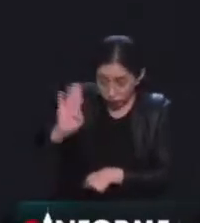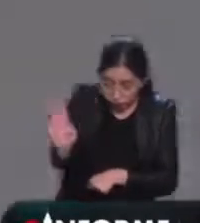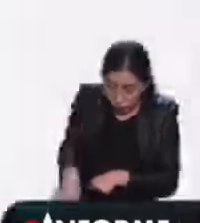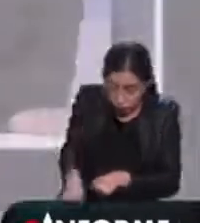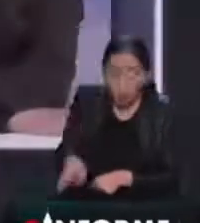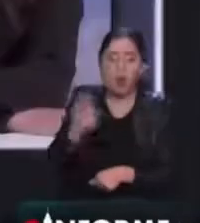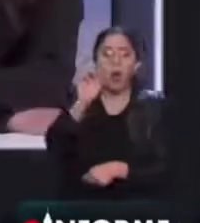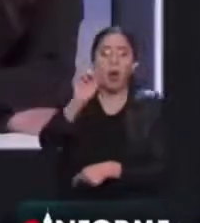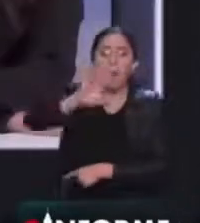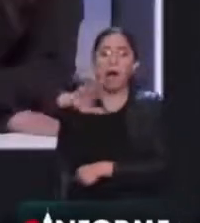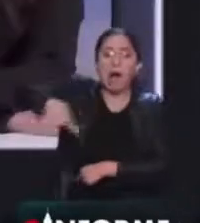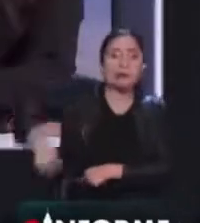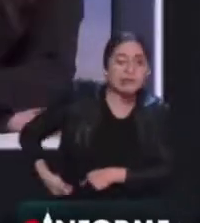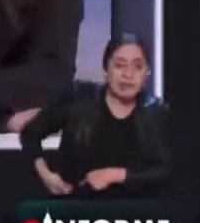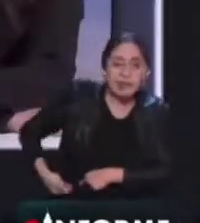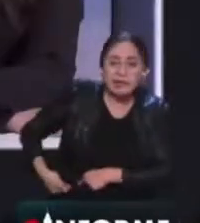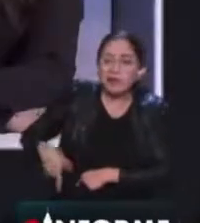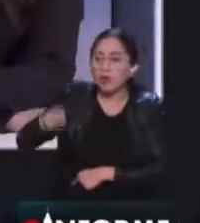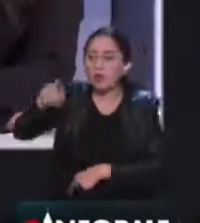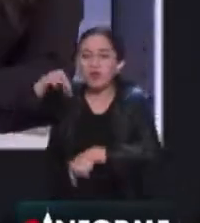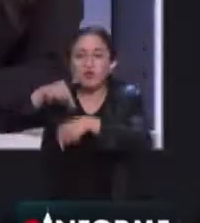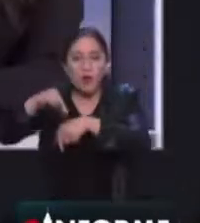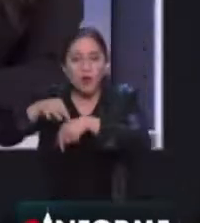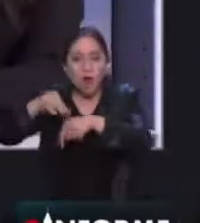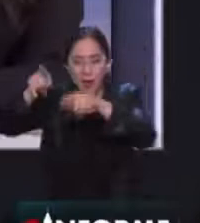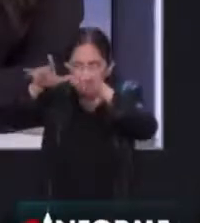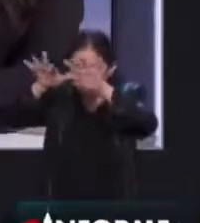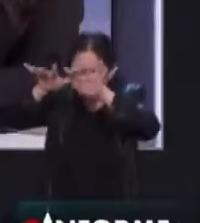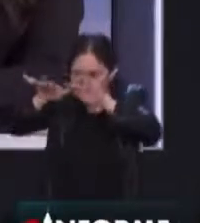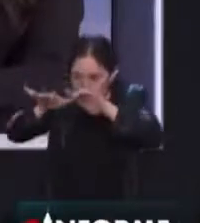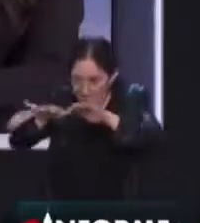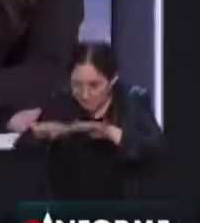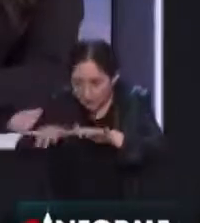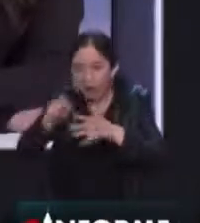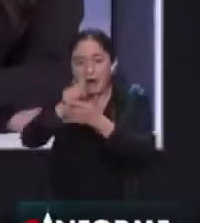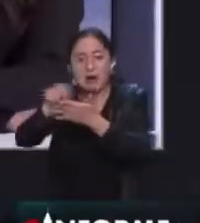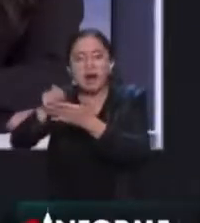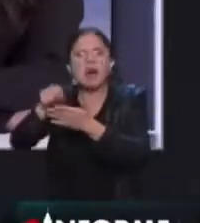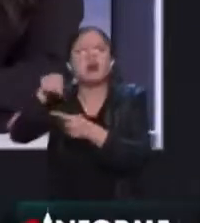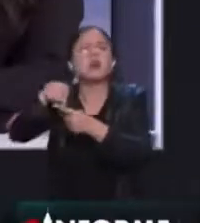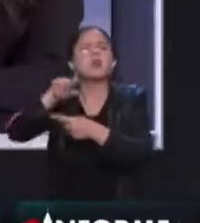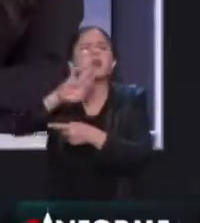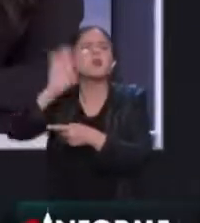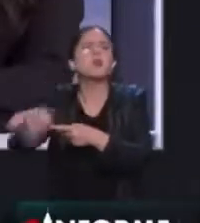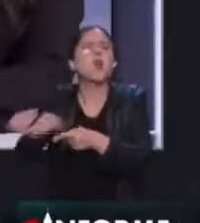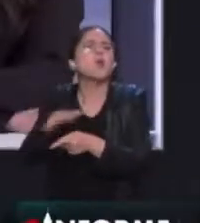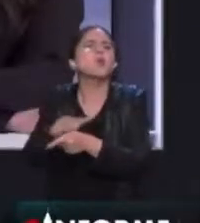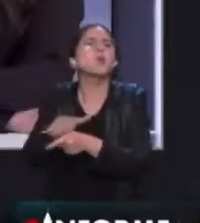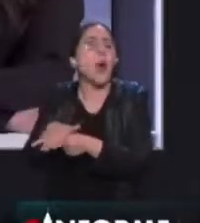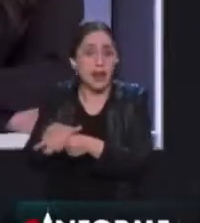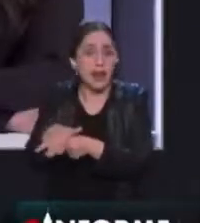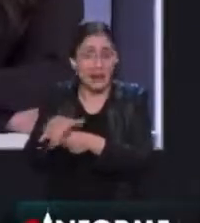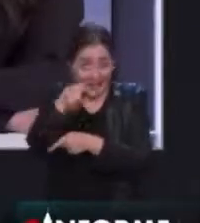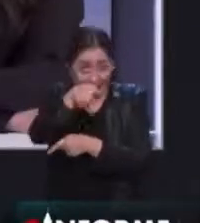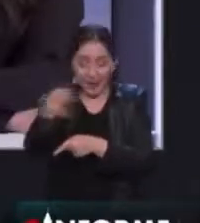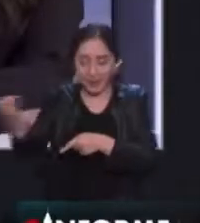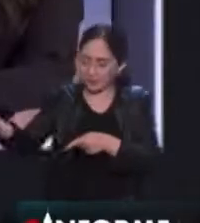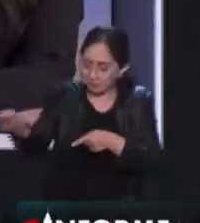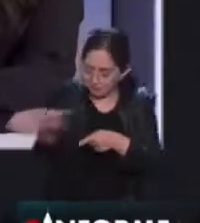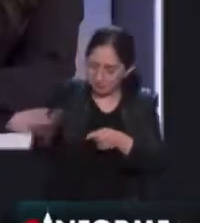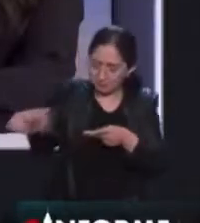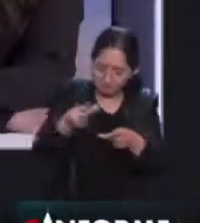muertes accidentales y violentas. Y entonces, a partir de ese proceso de integración, empezamos